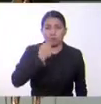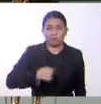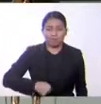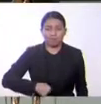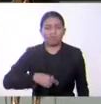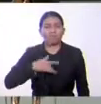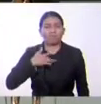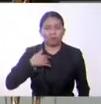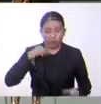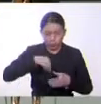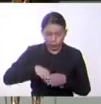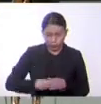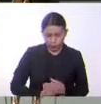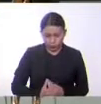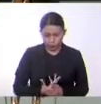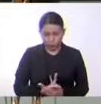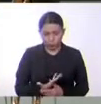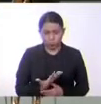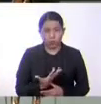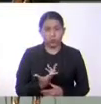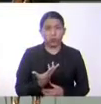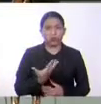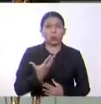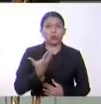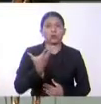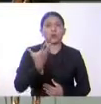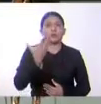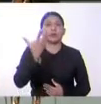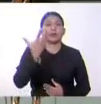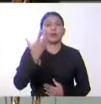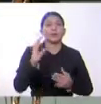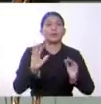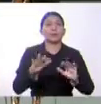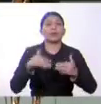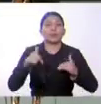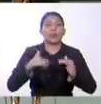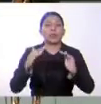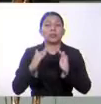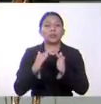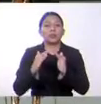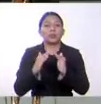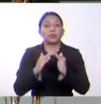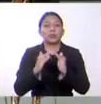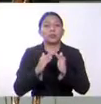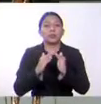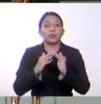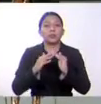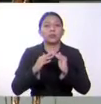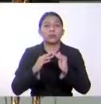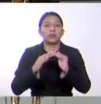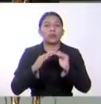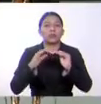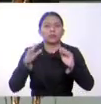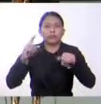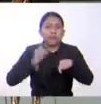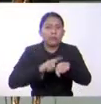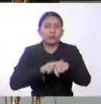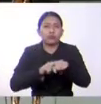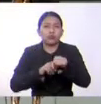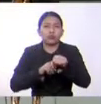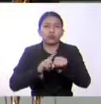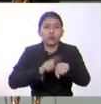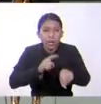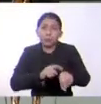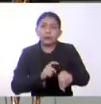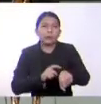costado, en tu cintura abierta. Porque esta casa es alambrada, es tiempo, porque